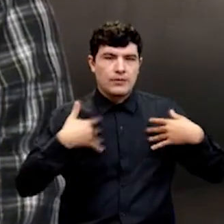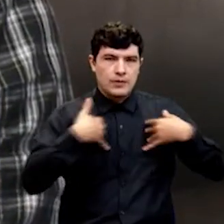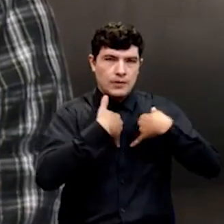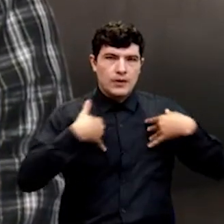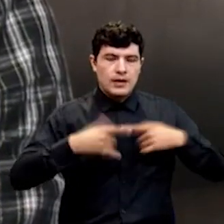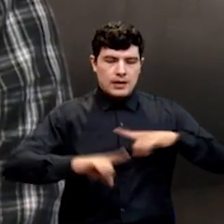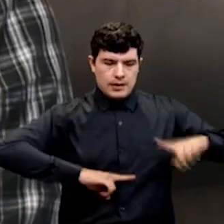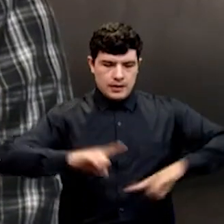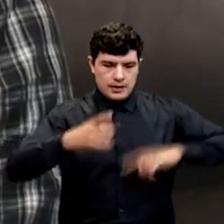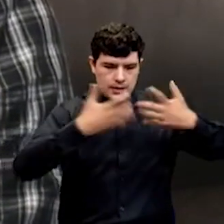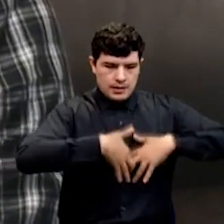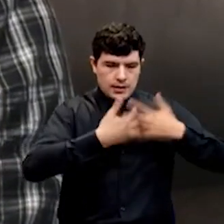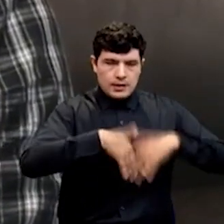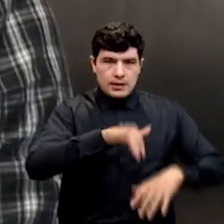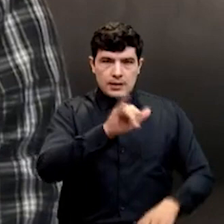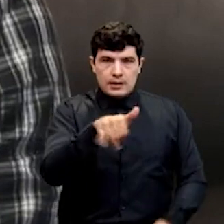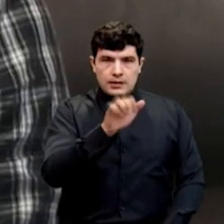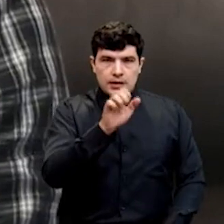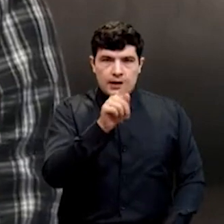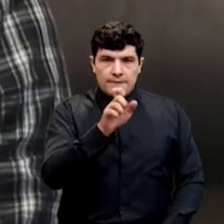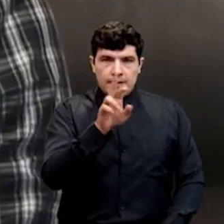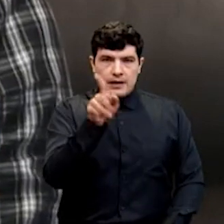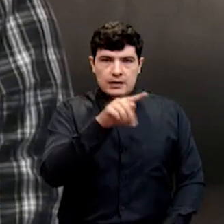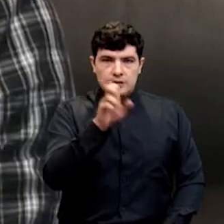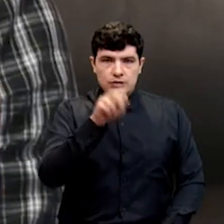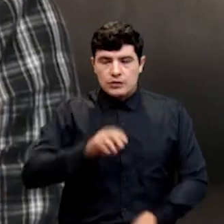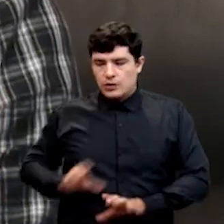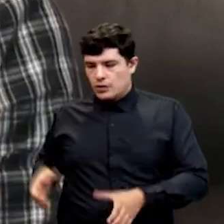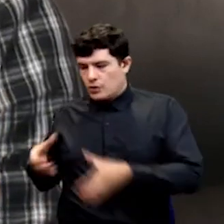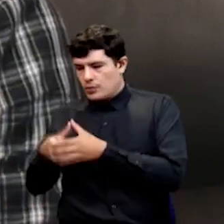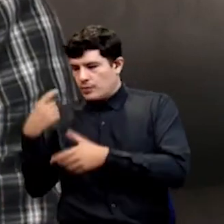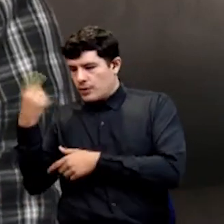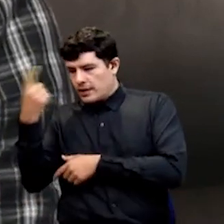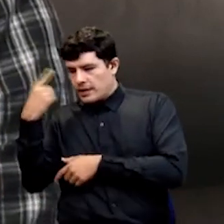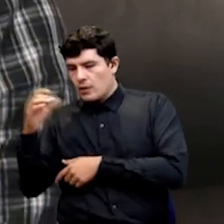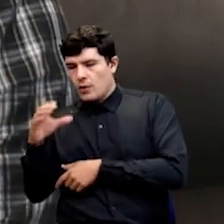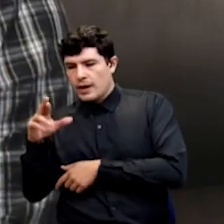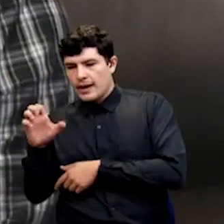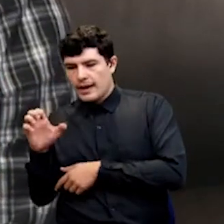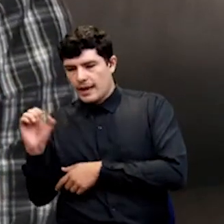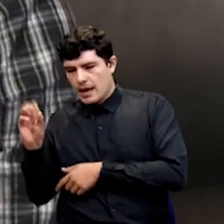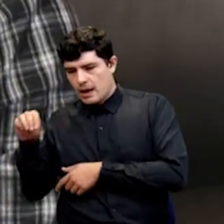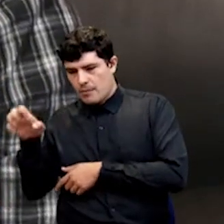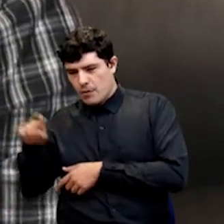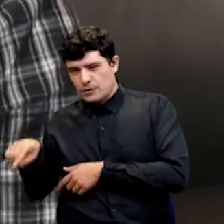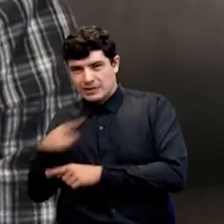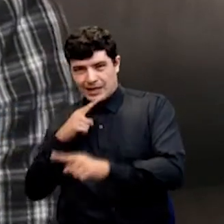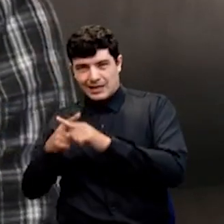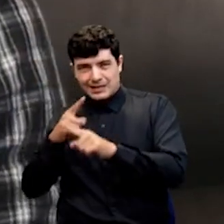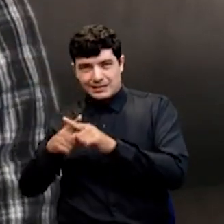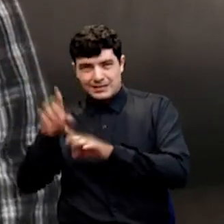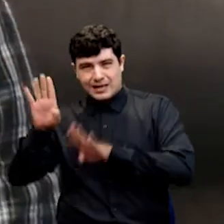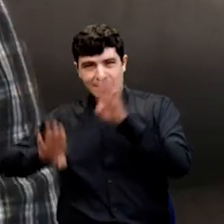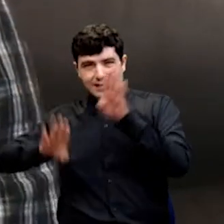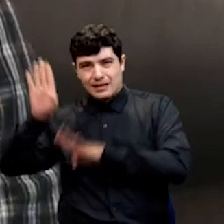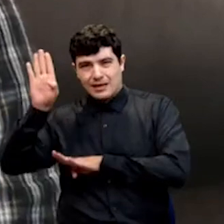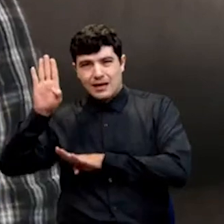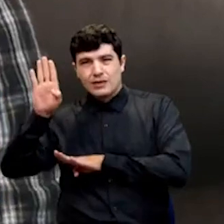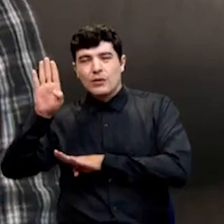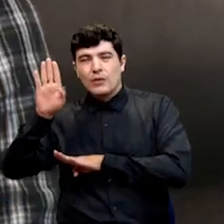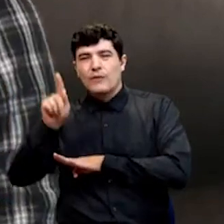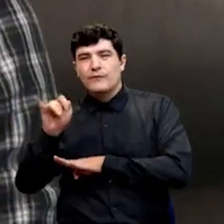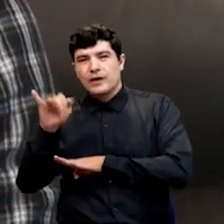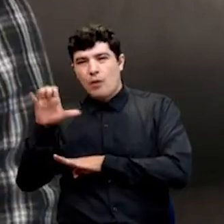de empresas Jefferson Vega, con el aval de Creemos, el partido del excandidato presidencial Fico Gutiérrez.